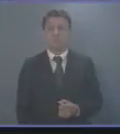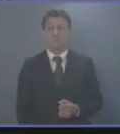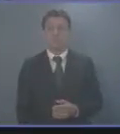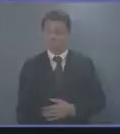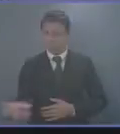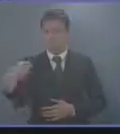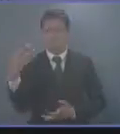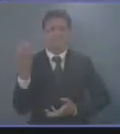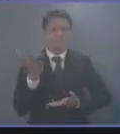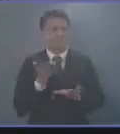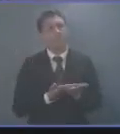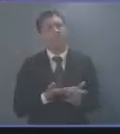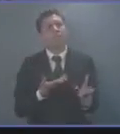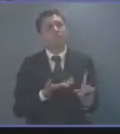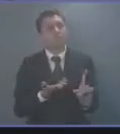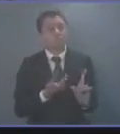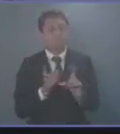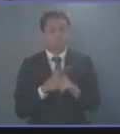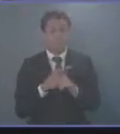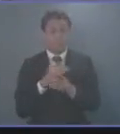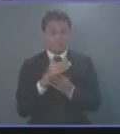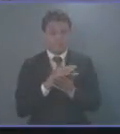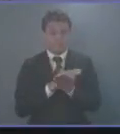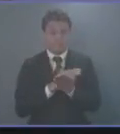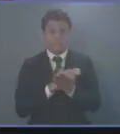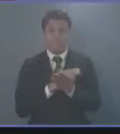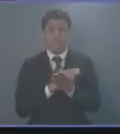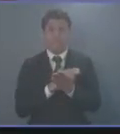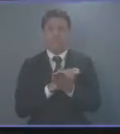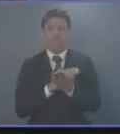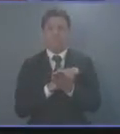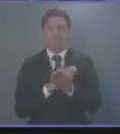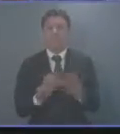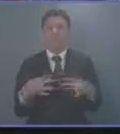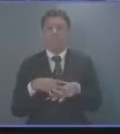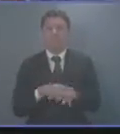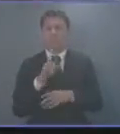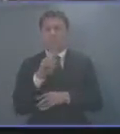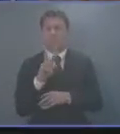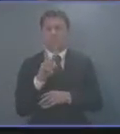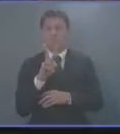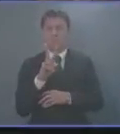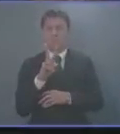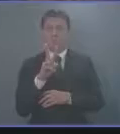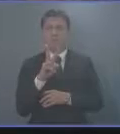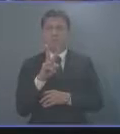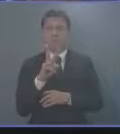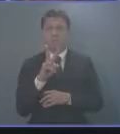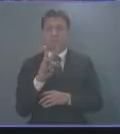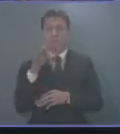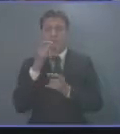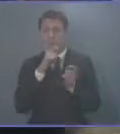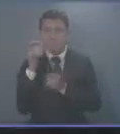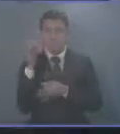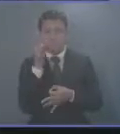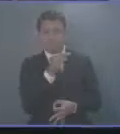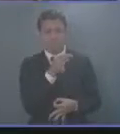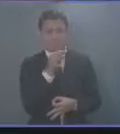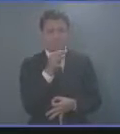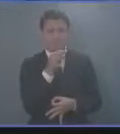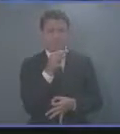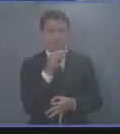Mi solicitud es para hacer una modificación de agenda incorporando dos piezas de